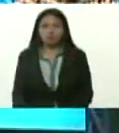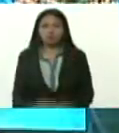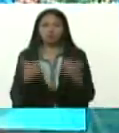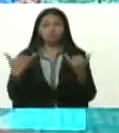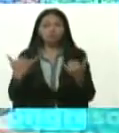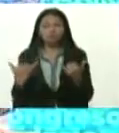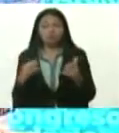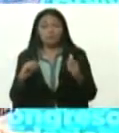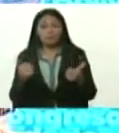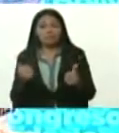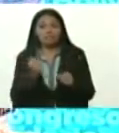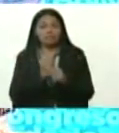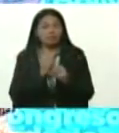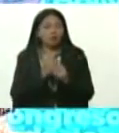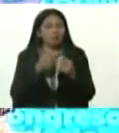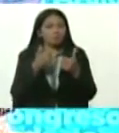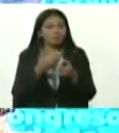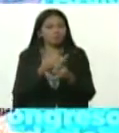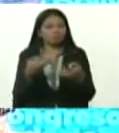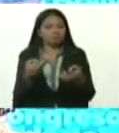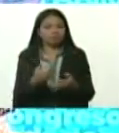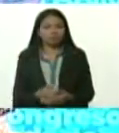Ahora es que empieza el trabajo.